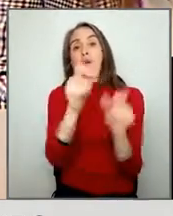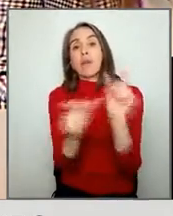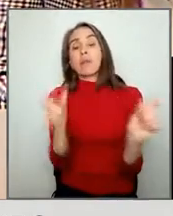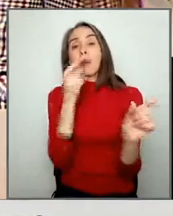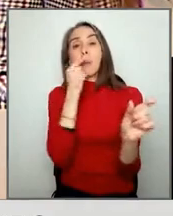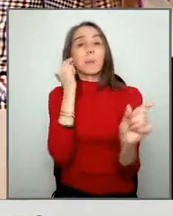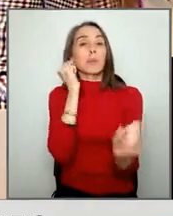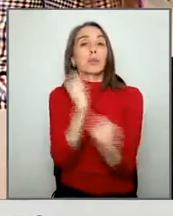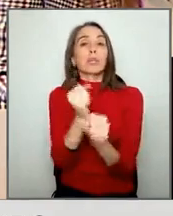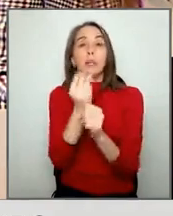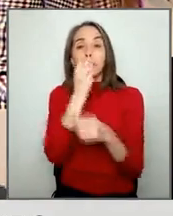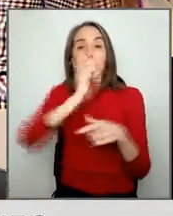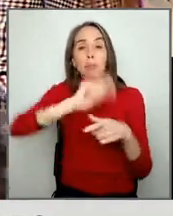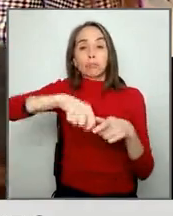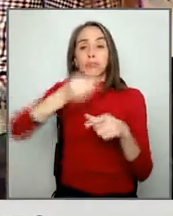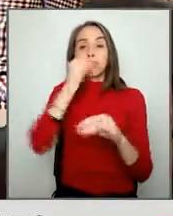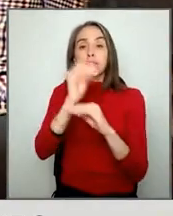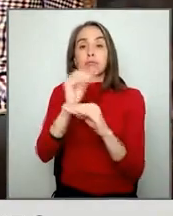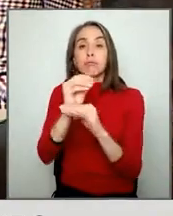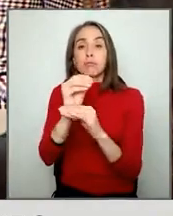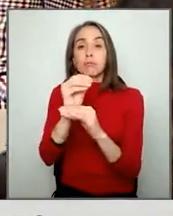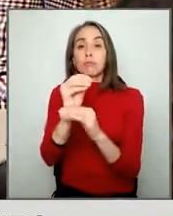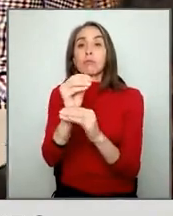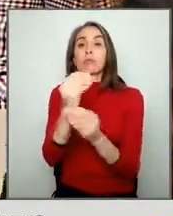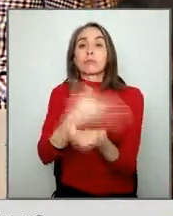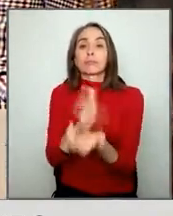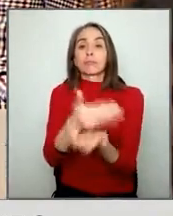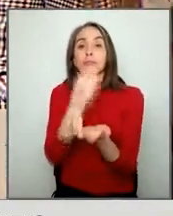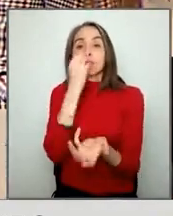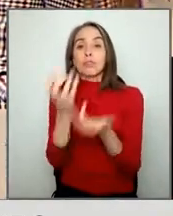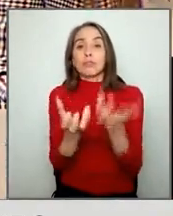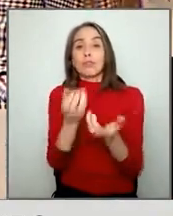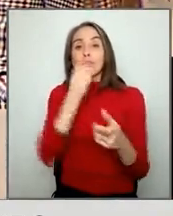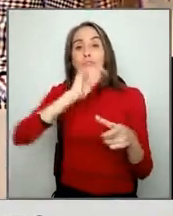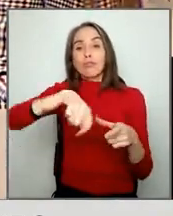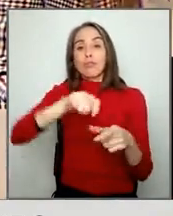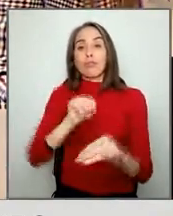alimentos manipuladoras de alimentos en votación